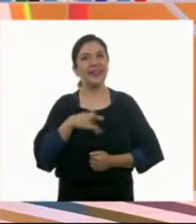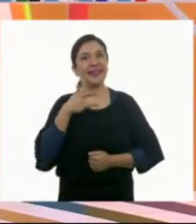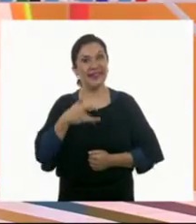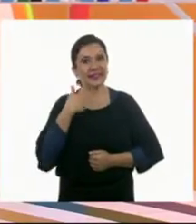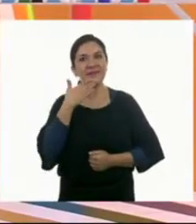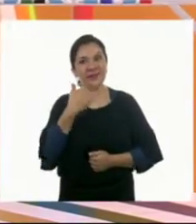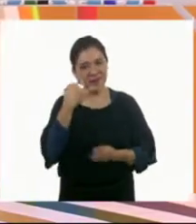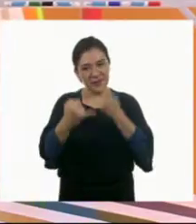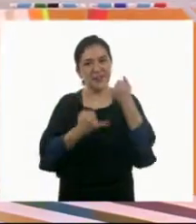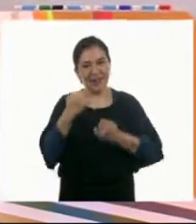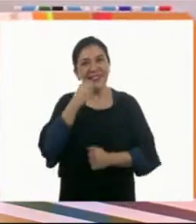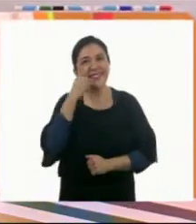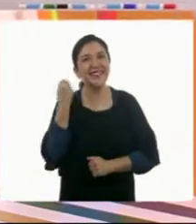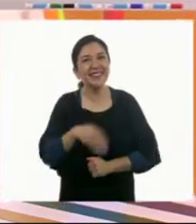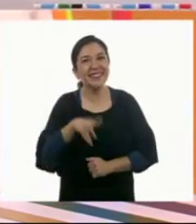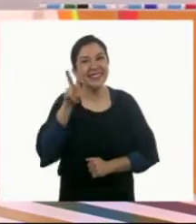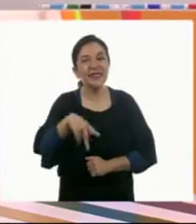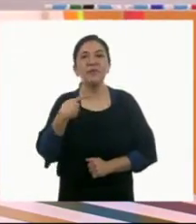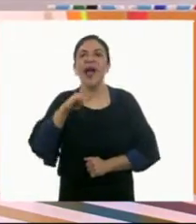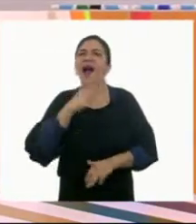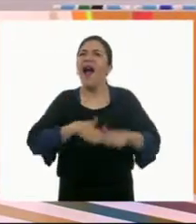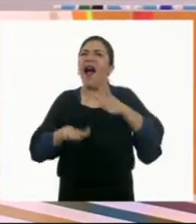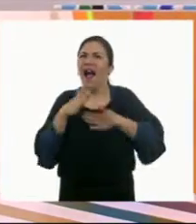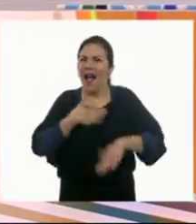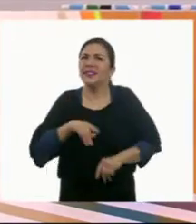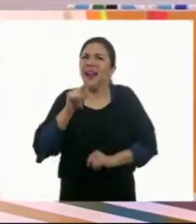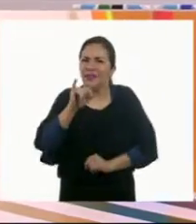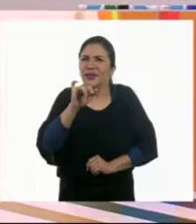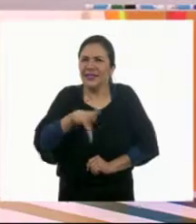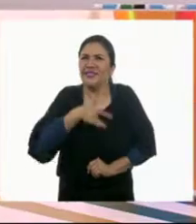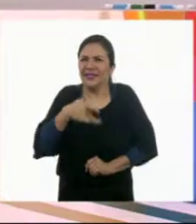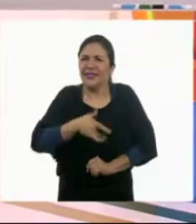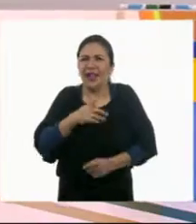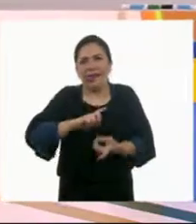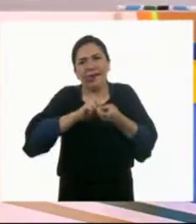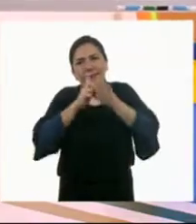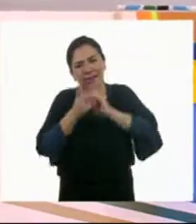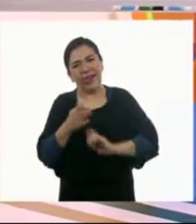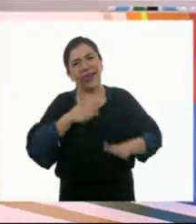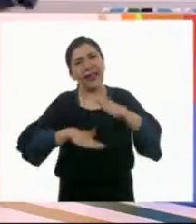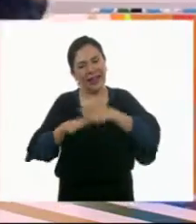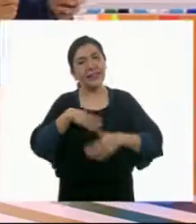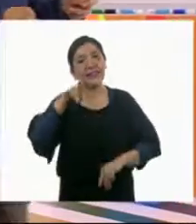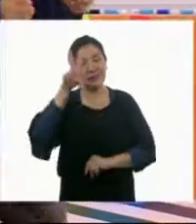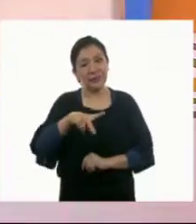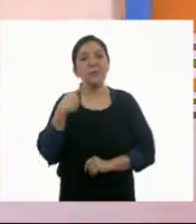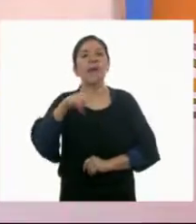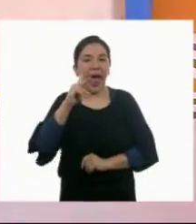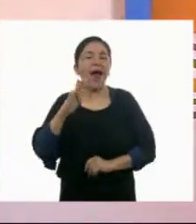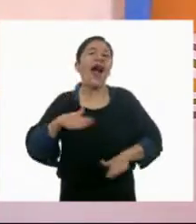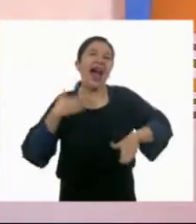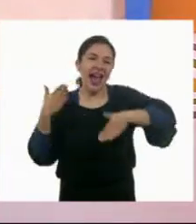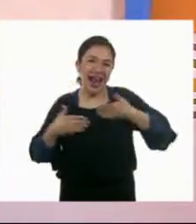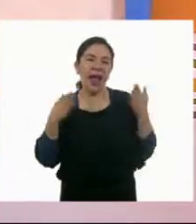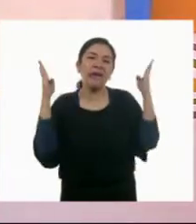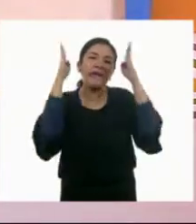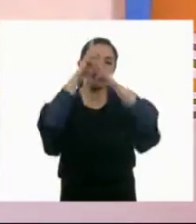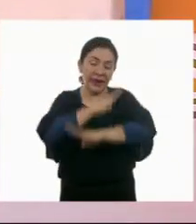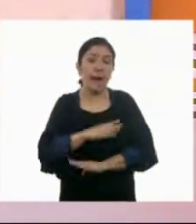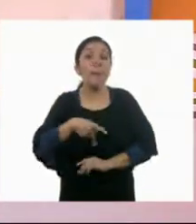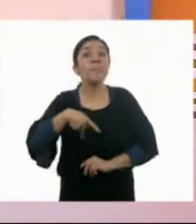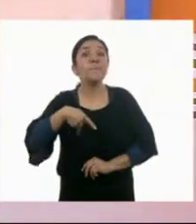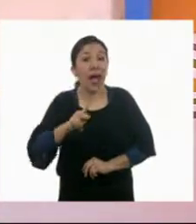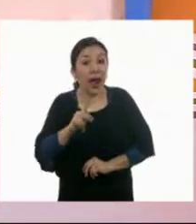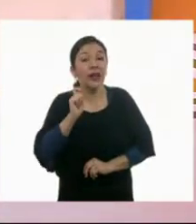Ay, qué bonito juego este. Ay, pero muy cansado. Sí, un poquito cansado, pero muy entretenido. Es muy entretenido, muy divertido, pero sobre